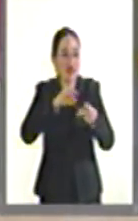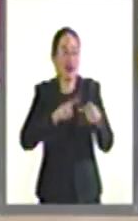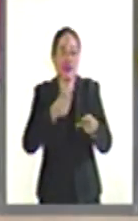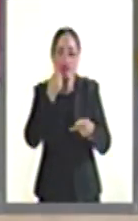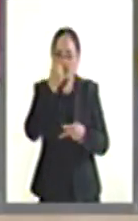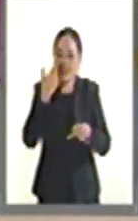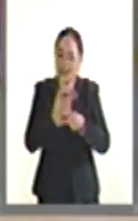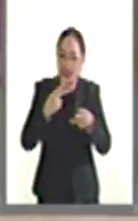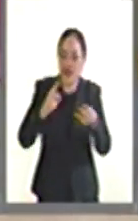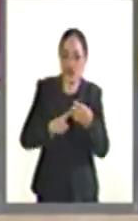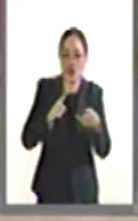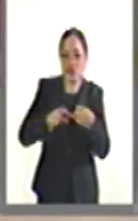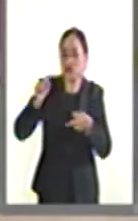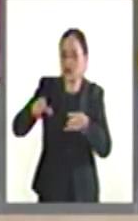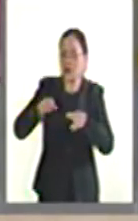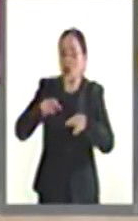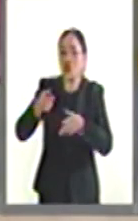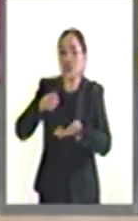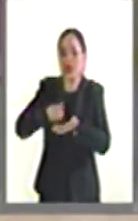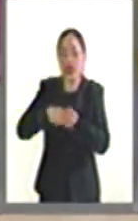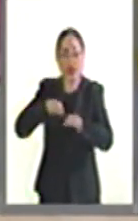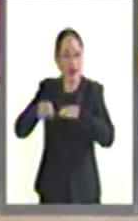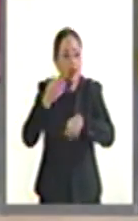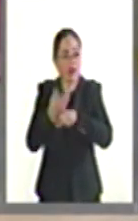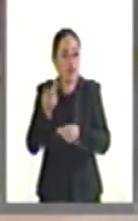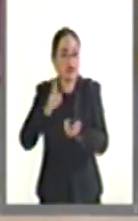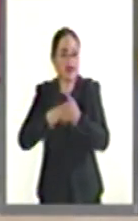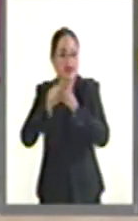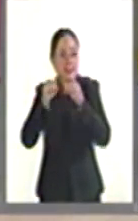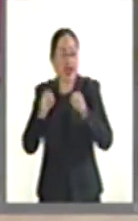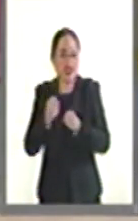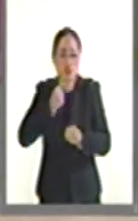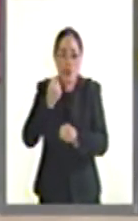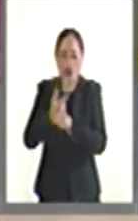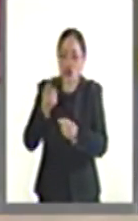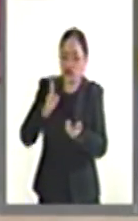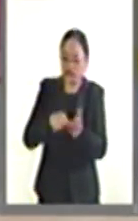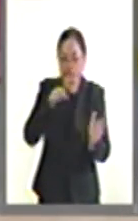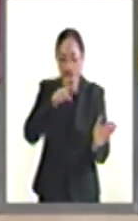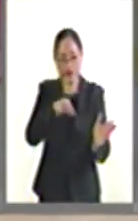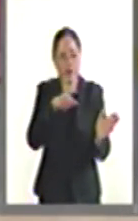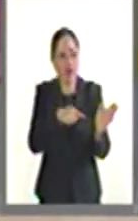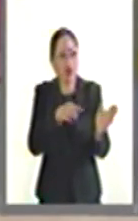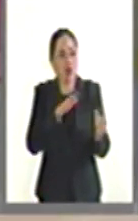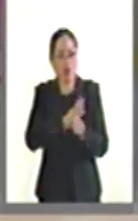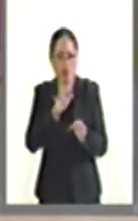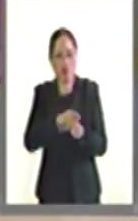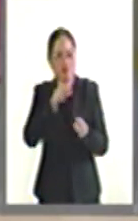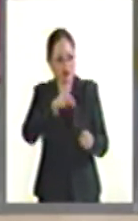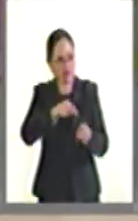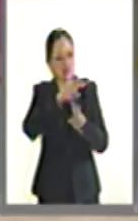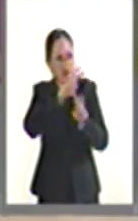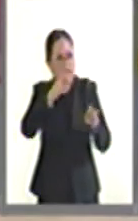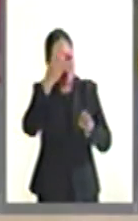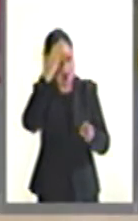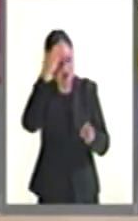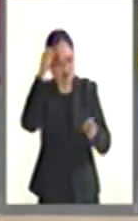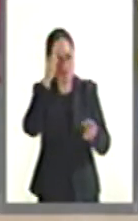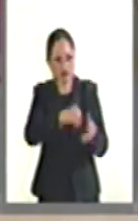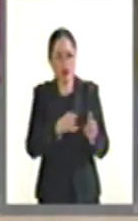proyectistas y funcionarios de la Sala Superior, quienes acreditaron conocimiento en la materia